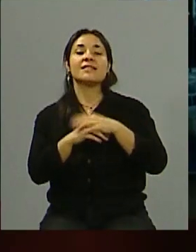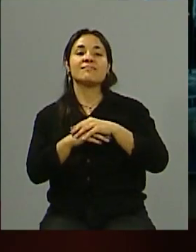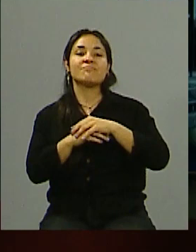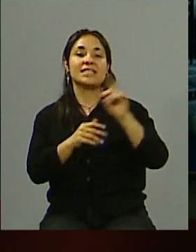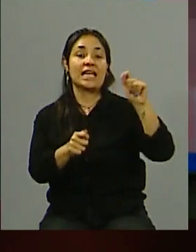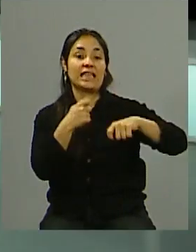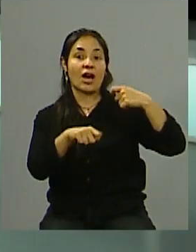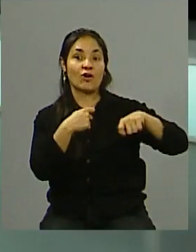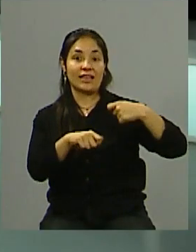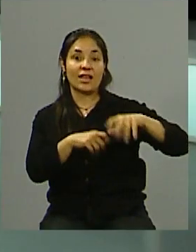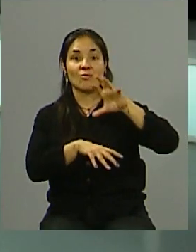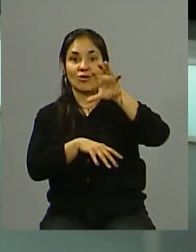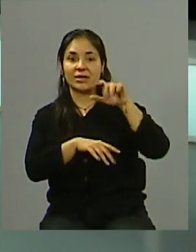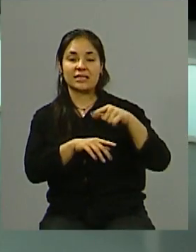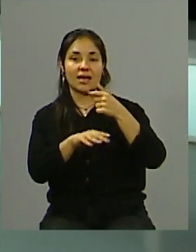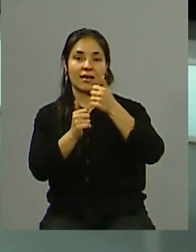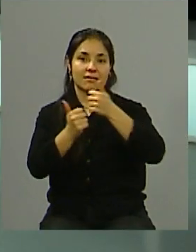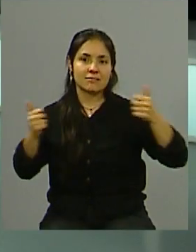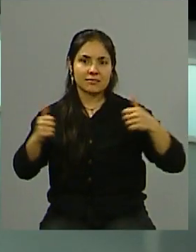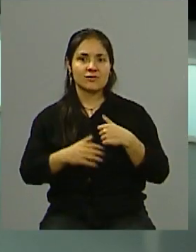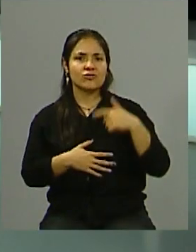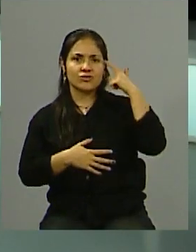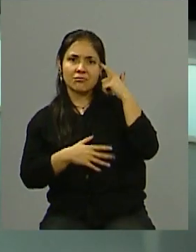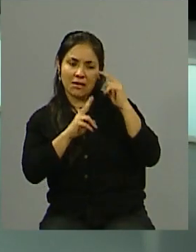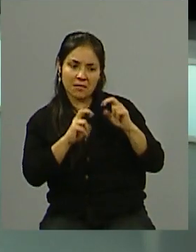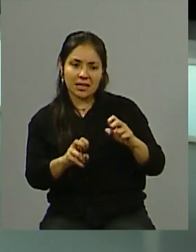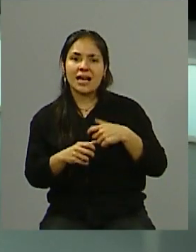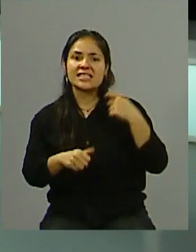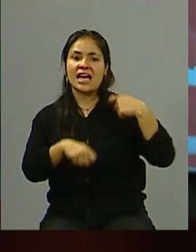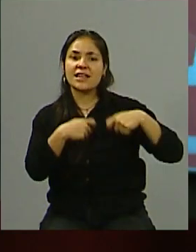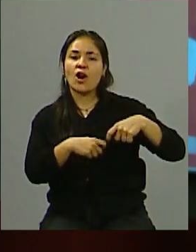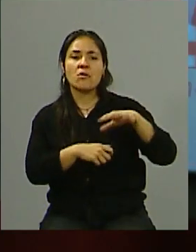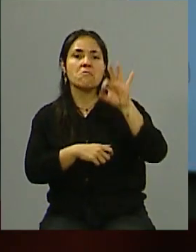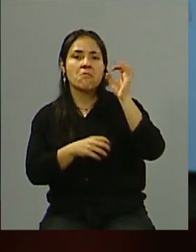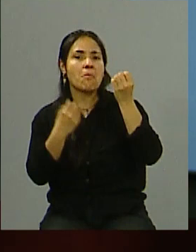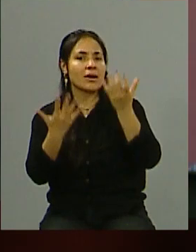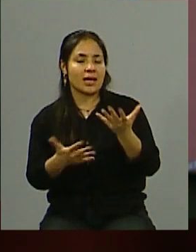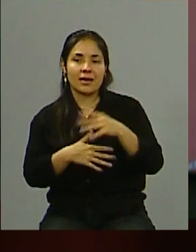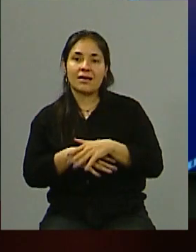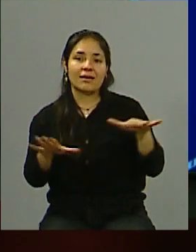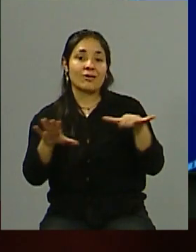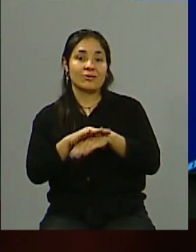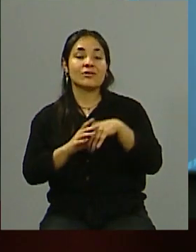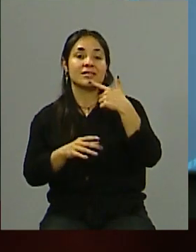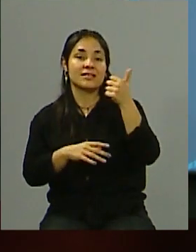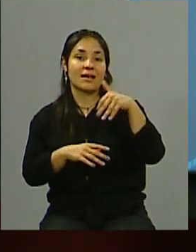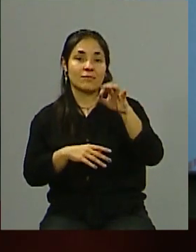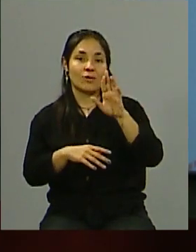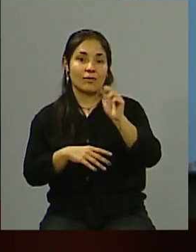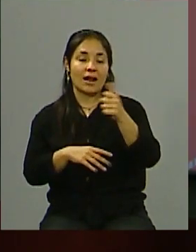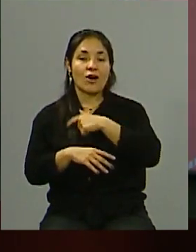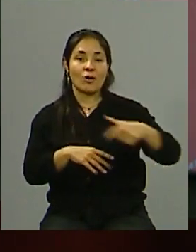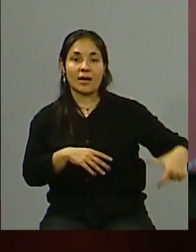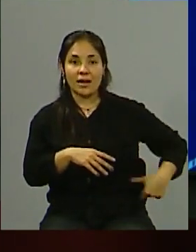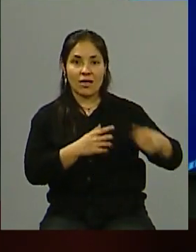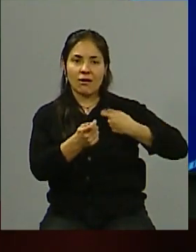me preguntaban y tuve que ir a buscar por qué Santiago del Estero. Bueno, en realidad porque primerió ahí Zamora, el gobernador,